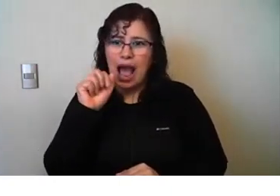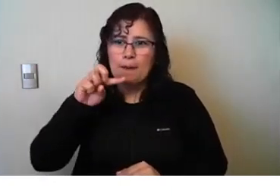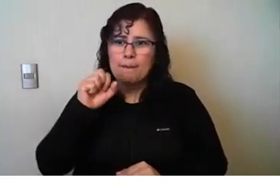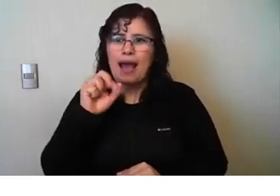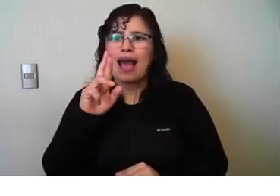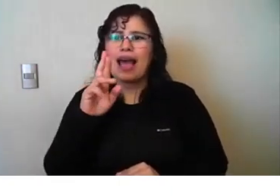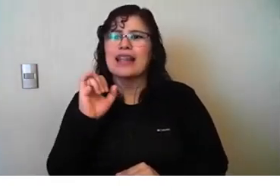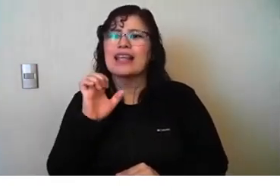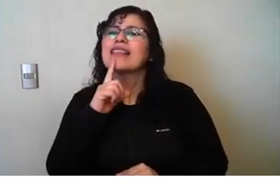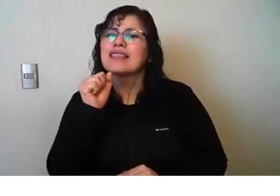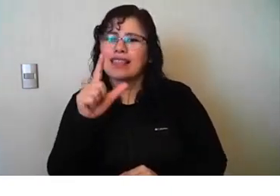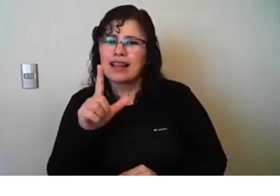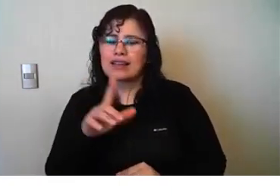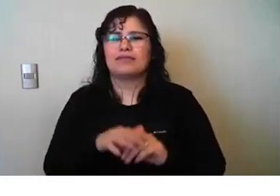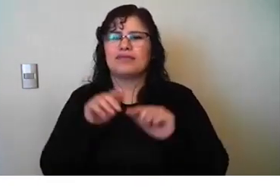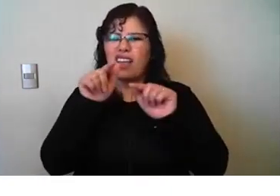áreas, ¿ya?